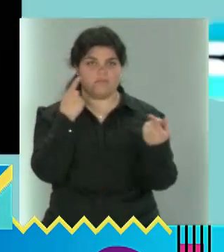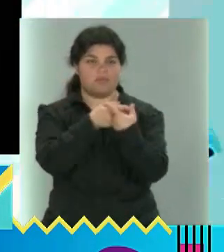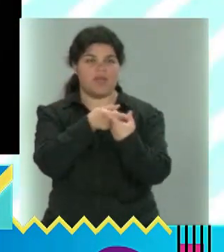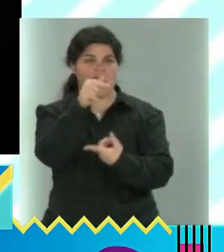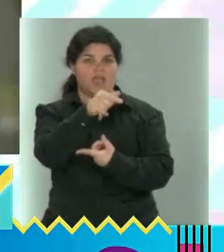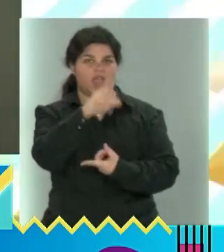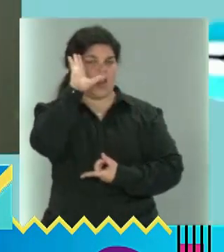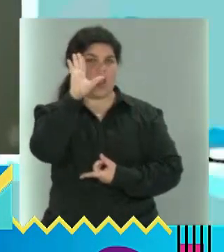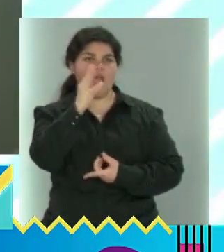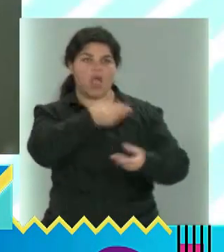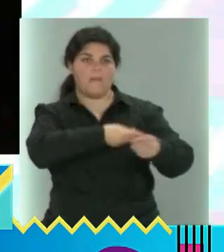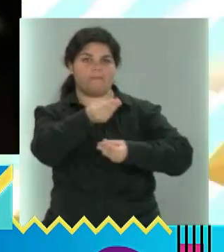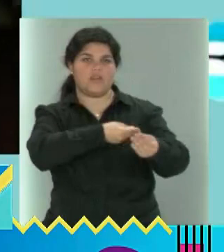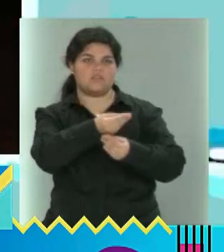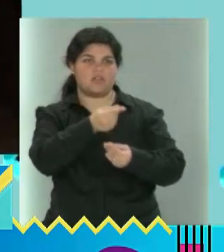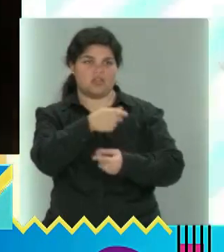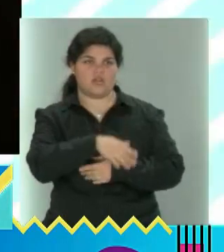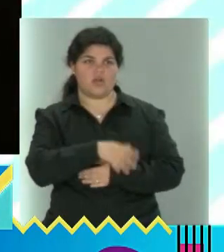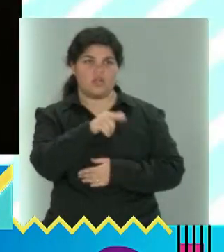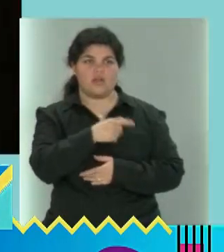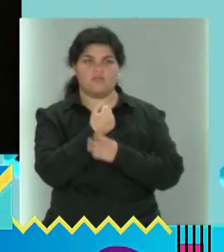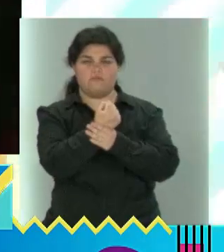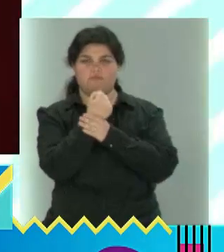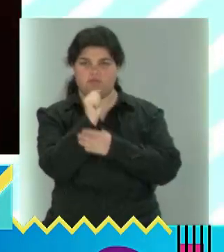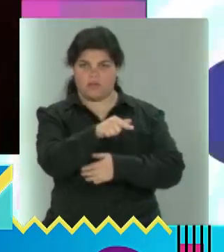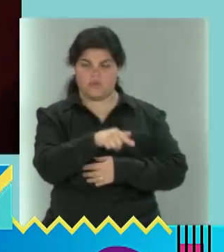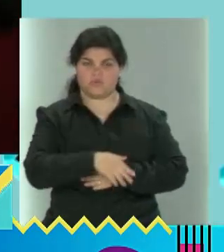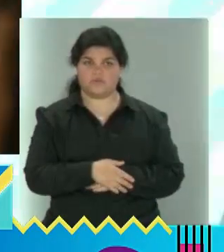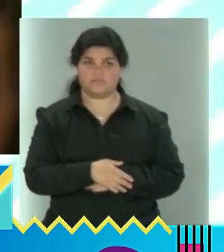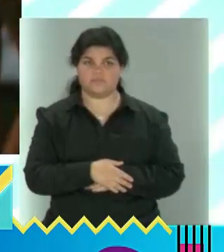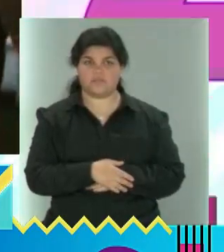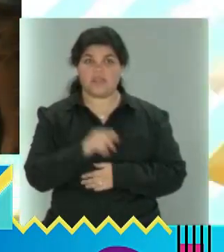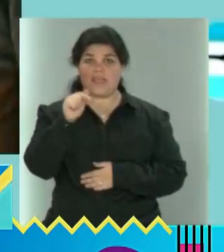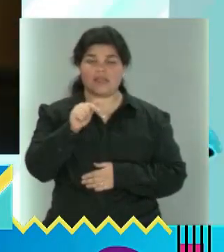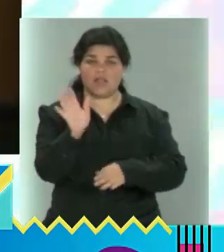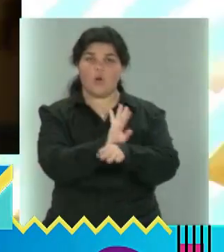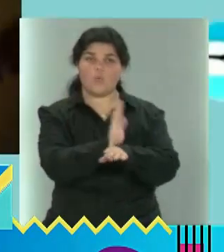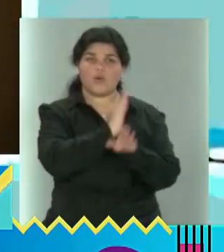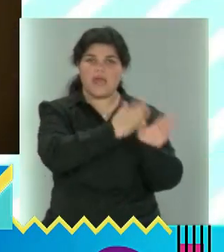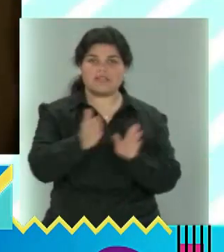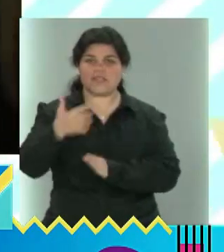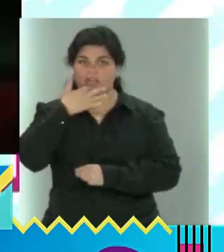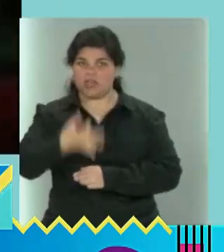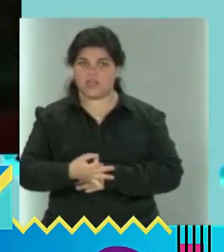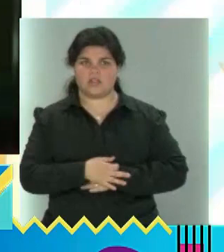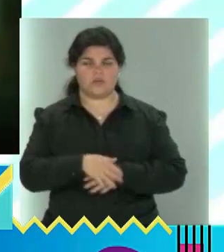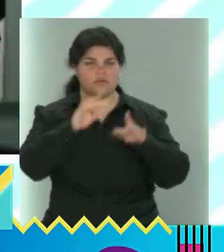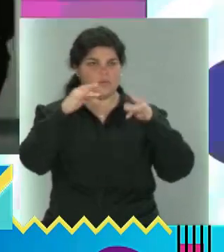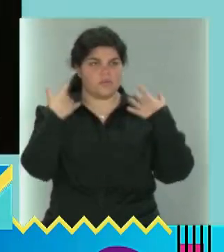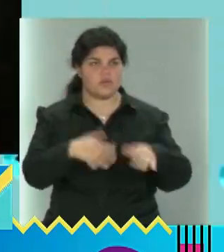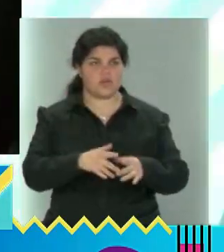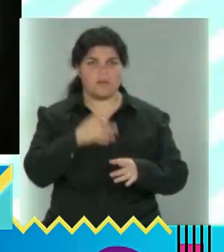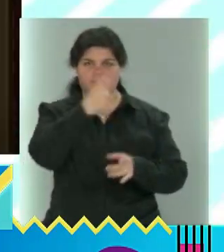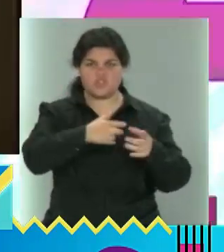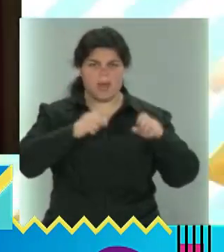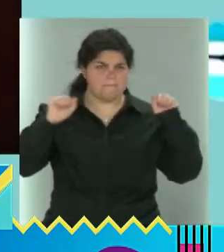empresario exitosísimo y pilar de la comunidad. Cobra Kai es una serie que se arriesga, donde los malos no son tan malos